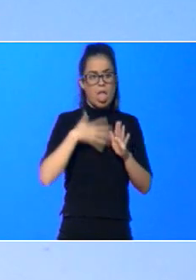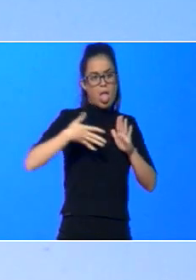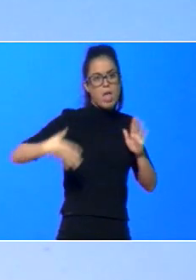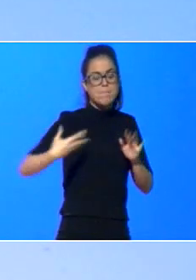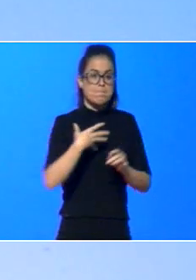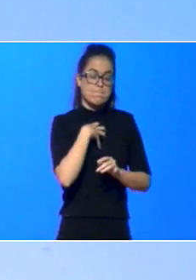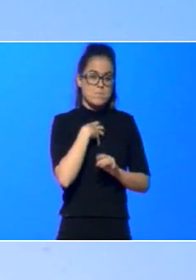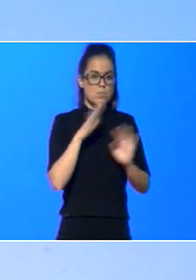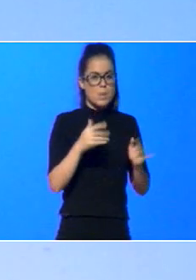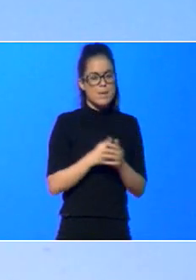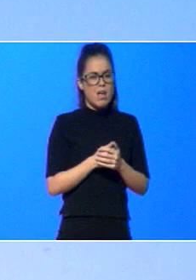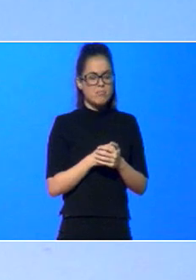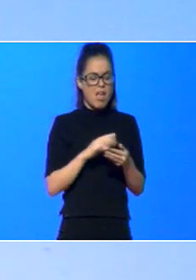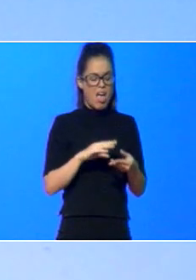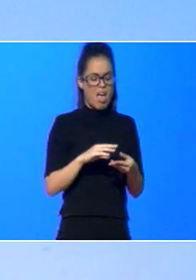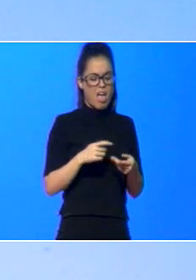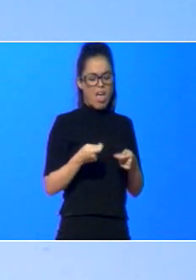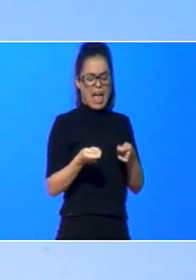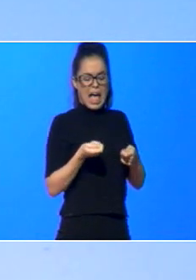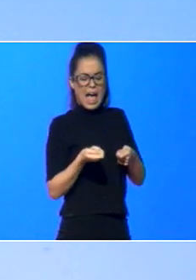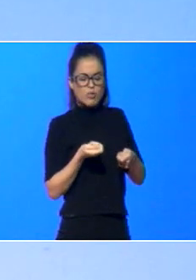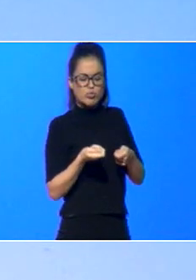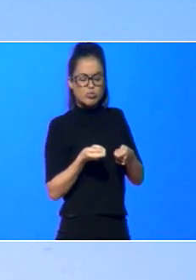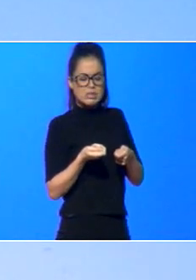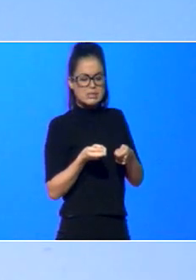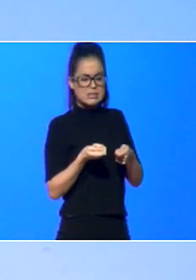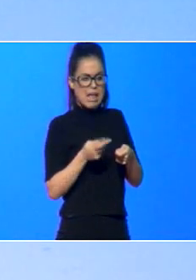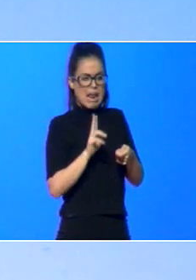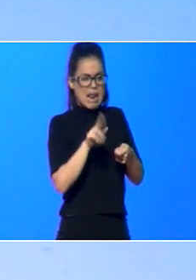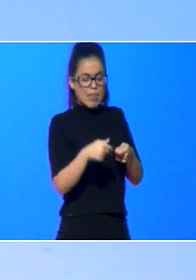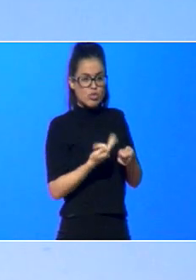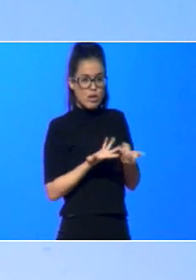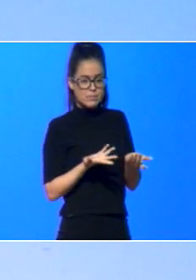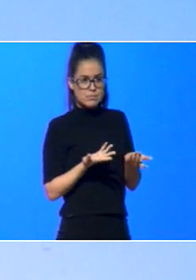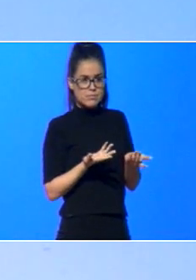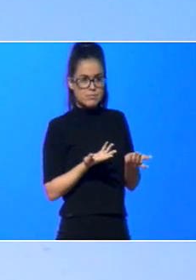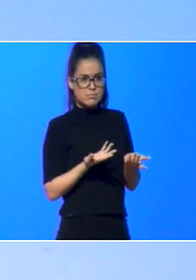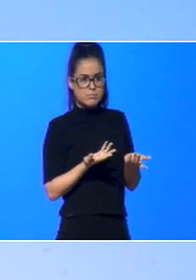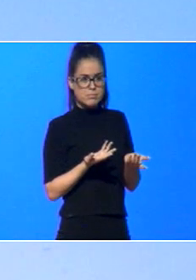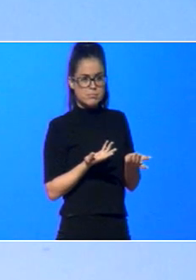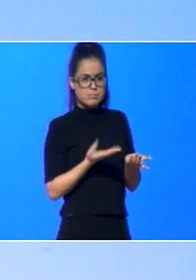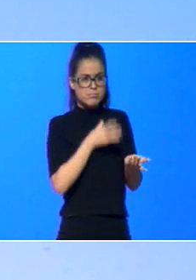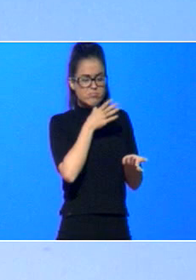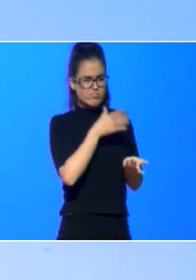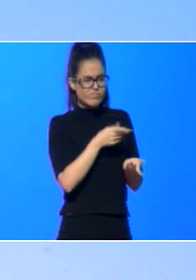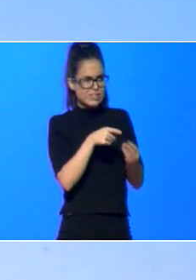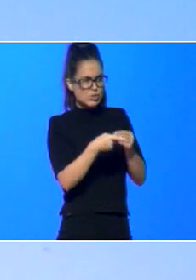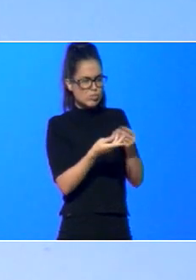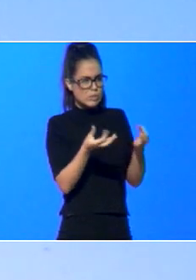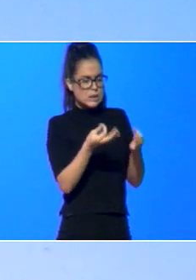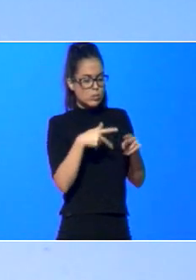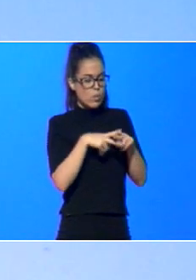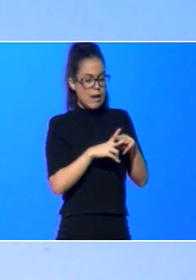pero claro porque los ajustes razonables Es una herramienta